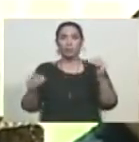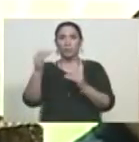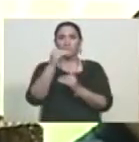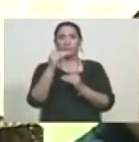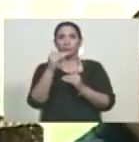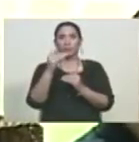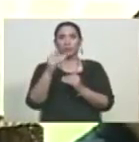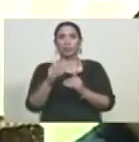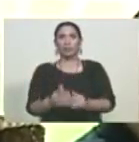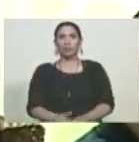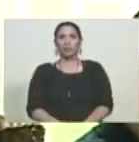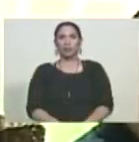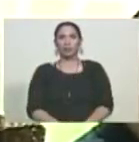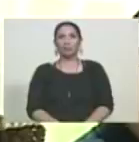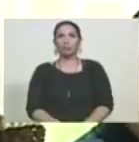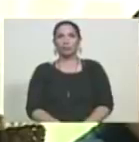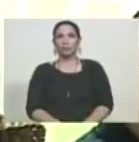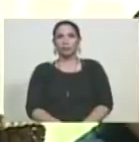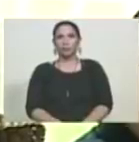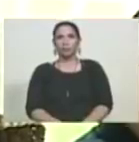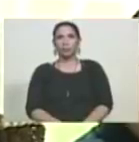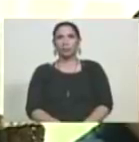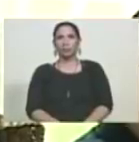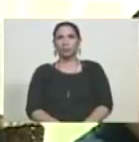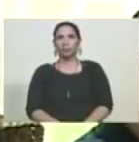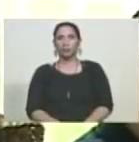instancia, el estado Zulia, dicta